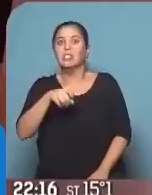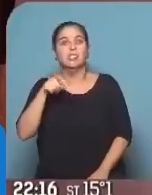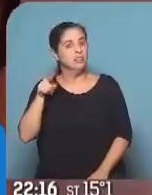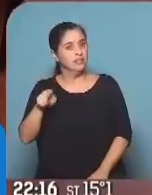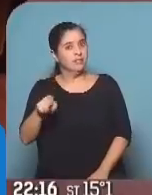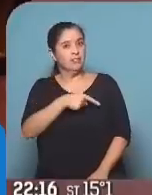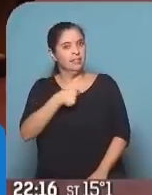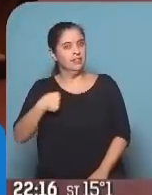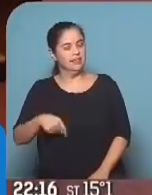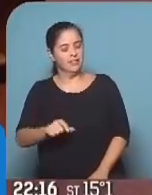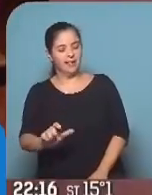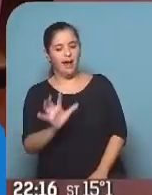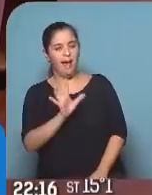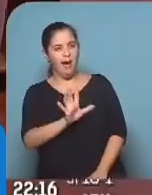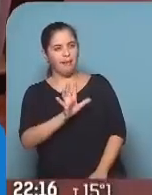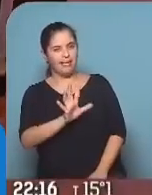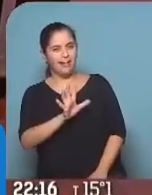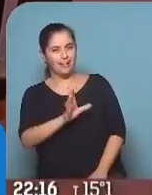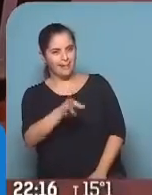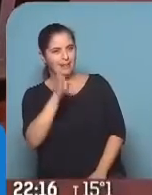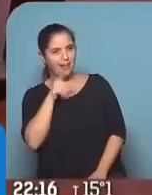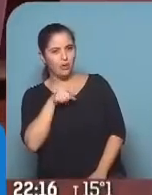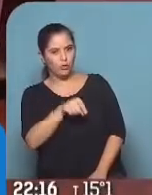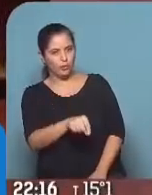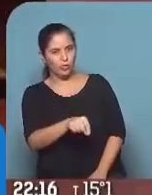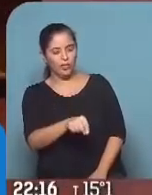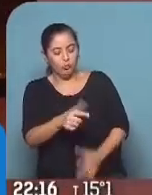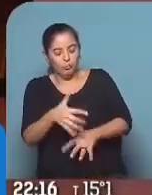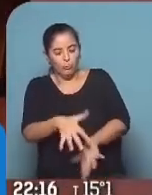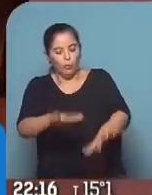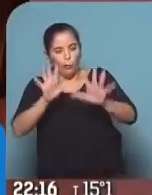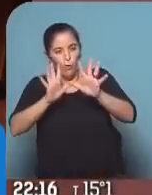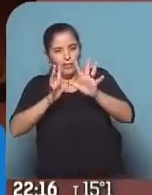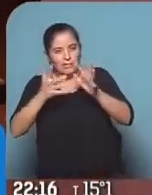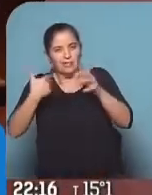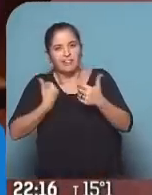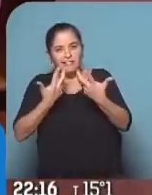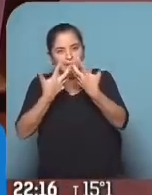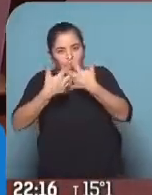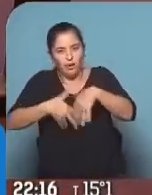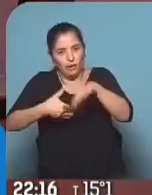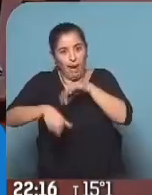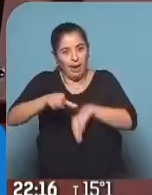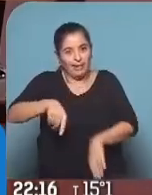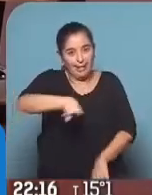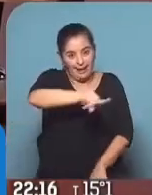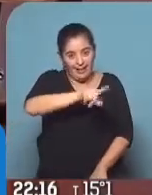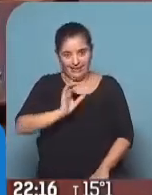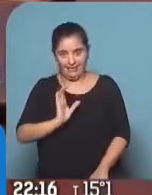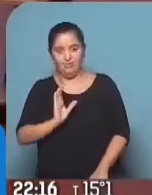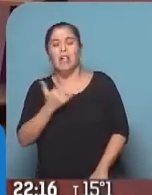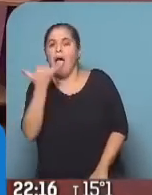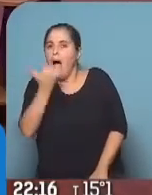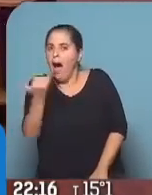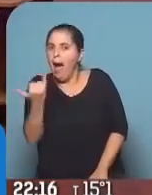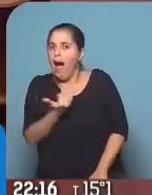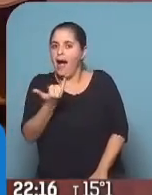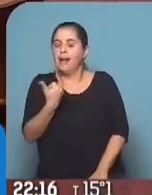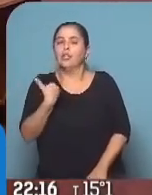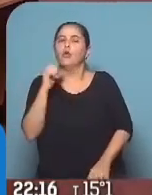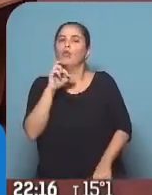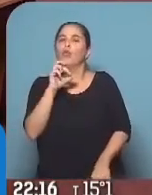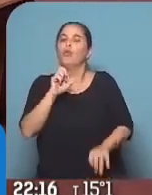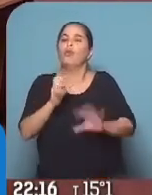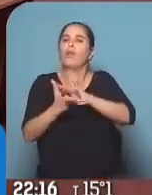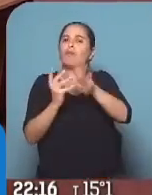histórico de Estados Unidos sobre la cuestión tecnológica. Hay un plan que se llama Made in China 2025, que es la política de Estado del gobierno chino para desarrollar